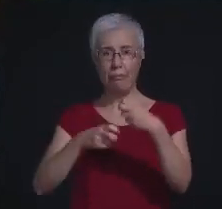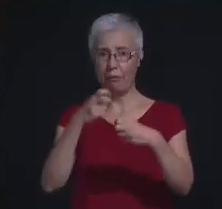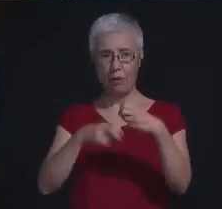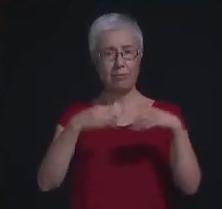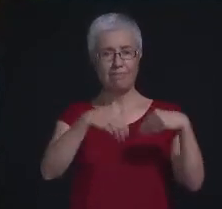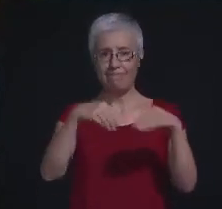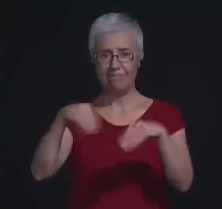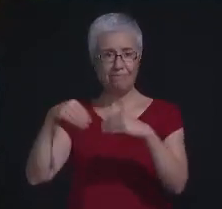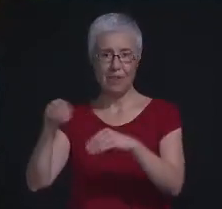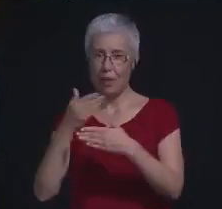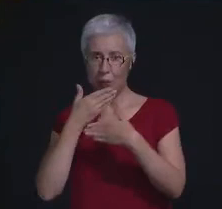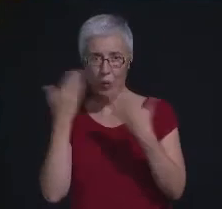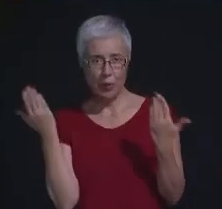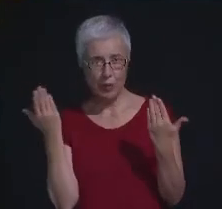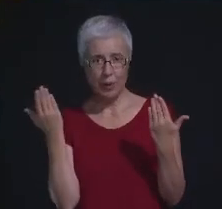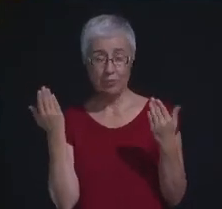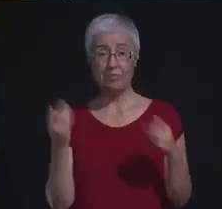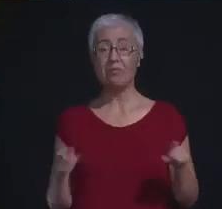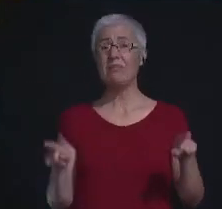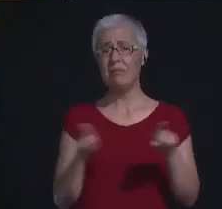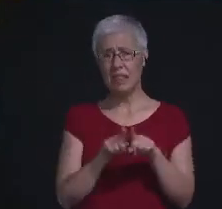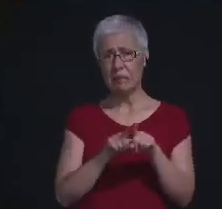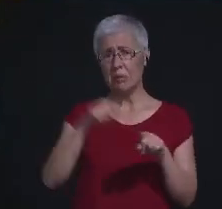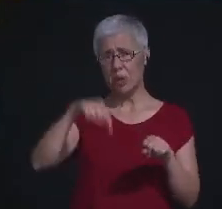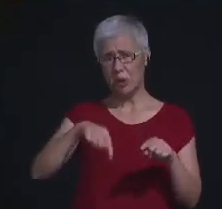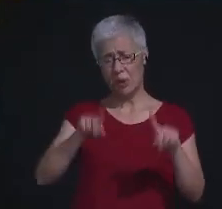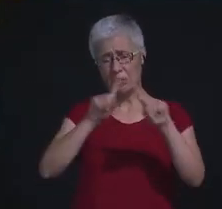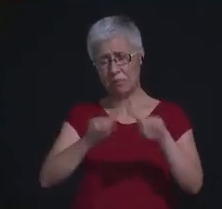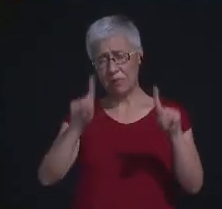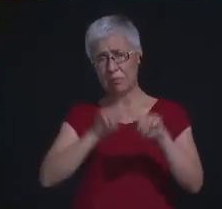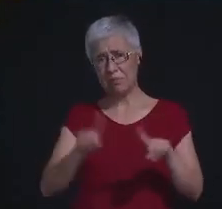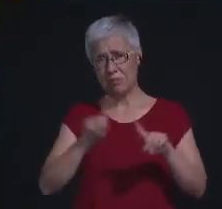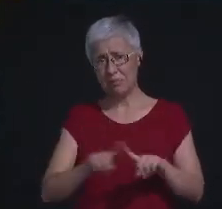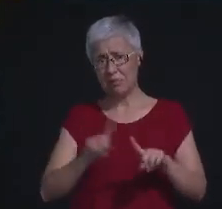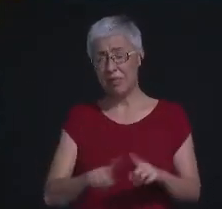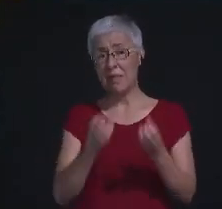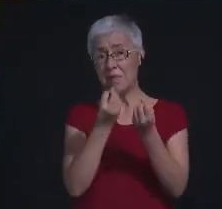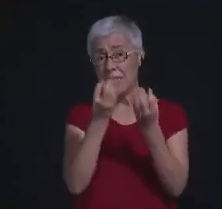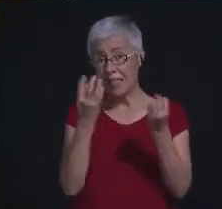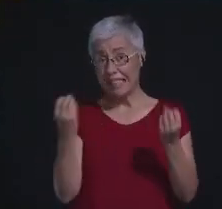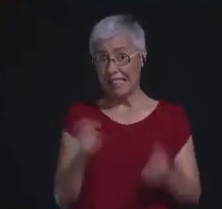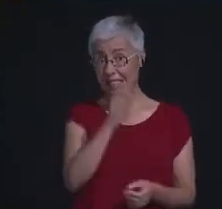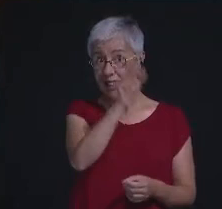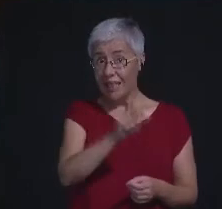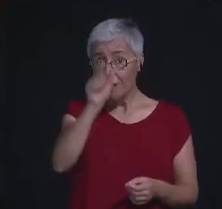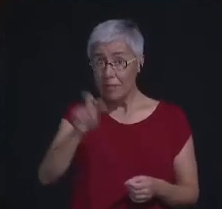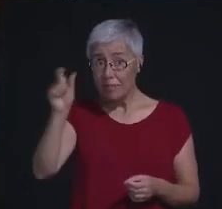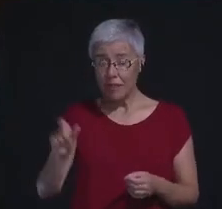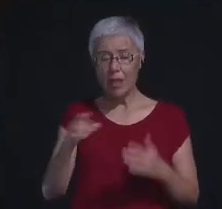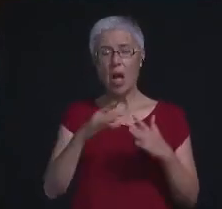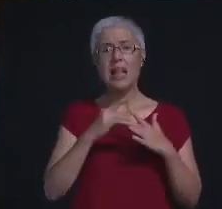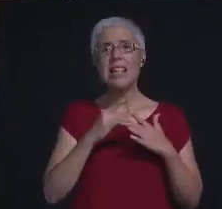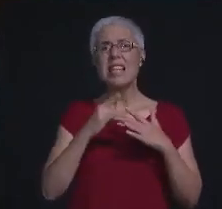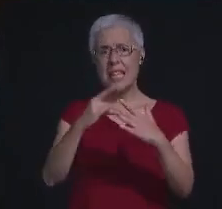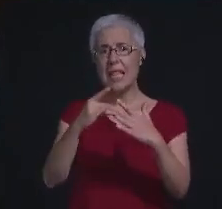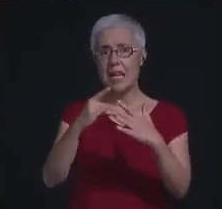con Josep Santacreu, Jean Mellé, Rubén Llop, Francesc Torralba, moderada por Irene Tarradellas, donde hablaremos de liderazgo con valores